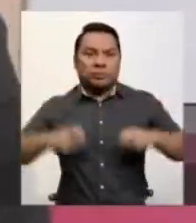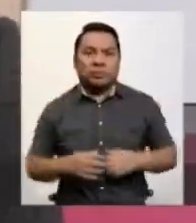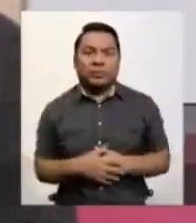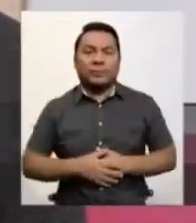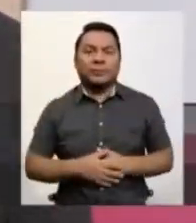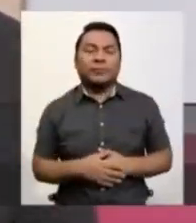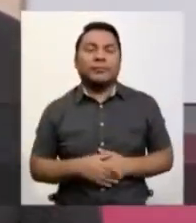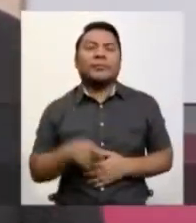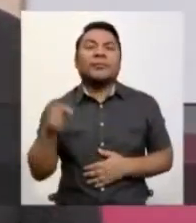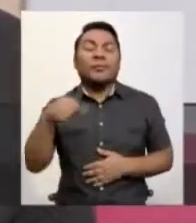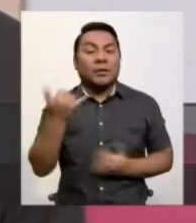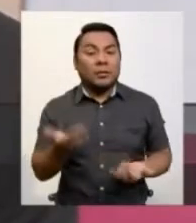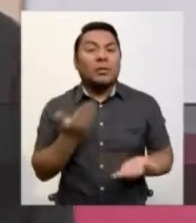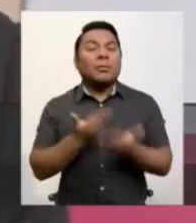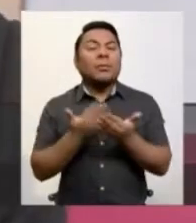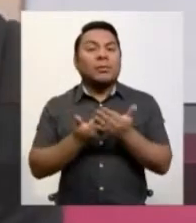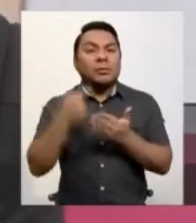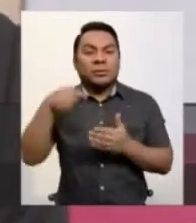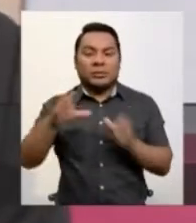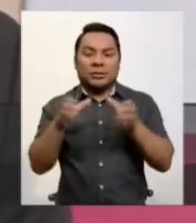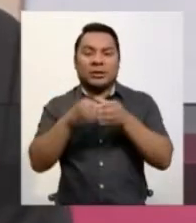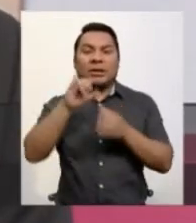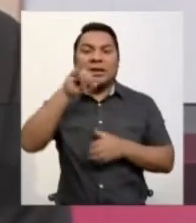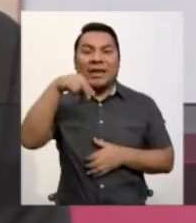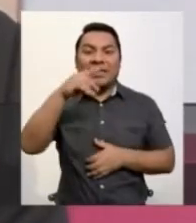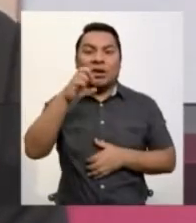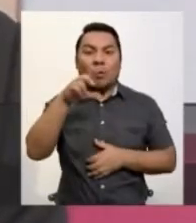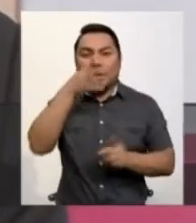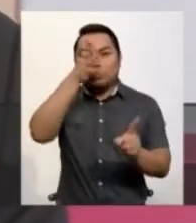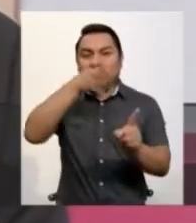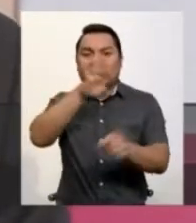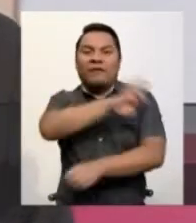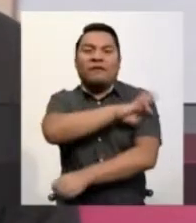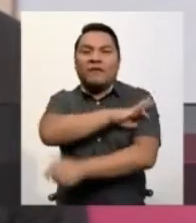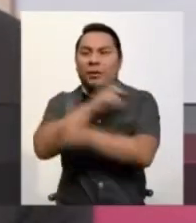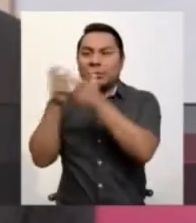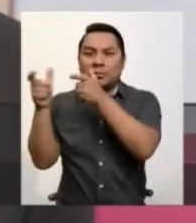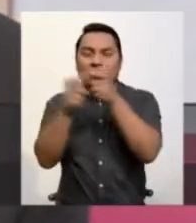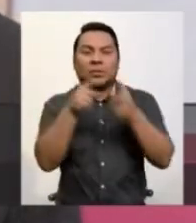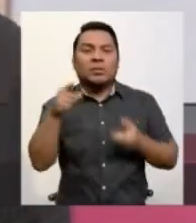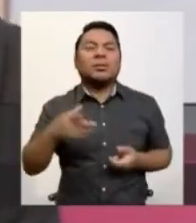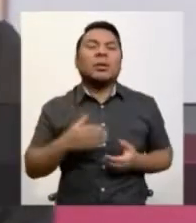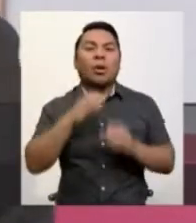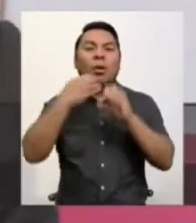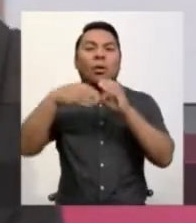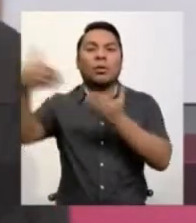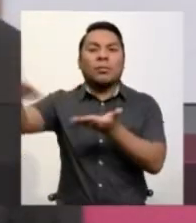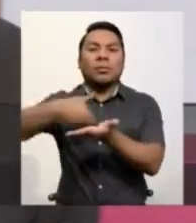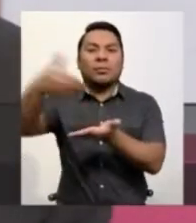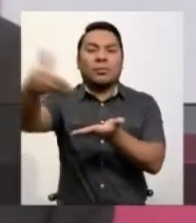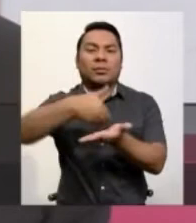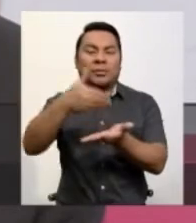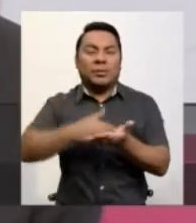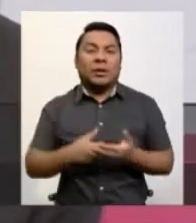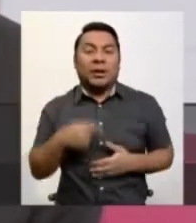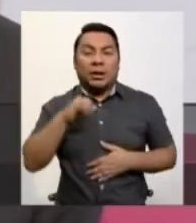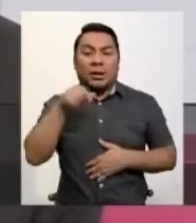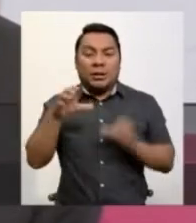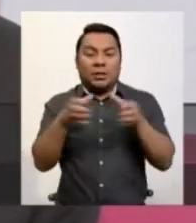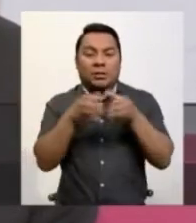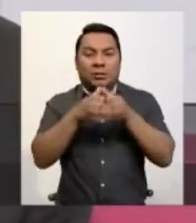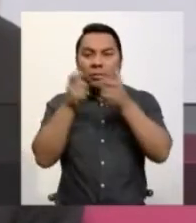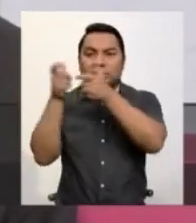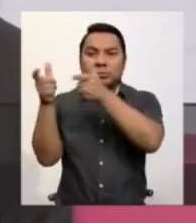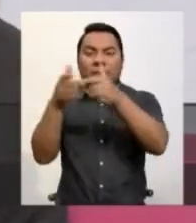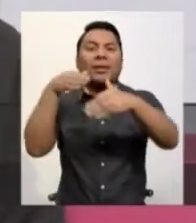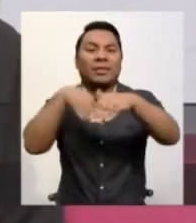Las pruebas que ha recopilado Indecopi se basan especialmente en correos electrónicos. El Indecopi ha tenido acceso a los registros